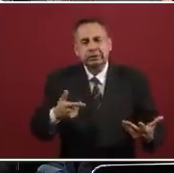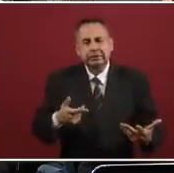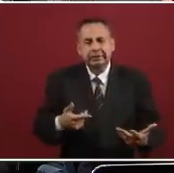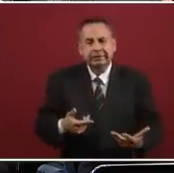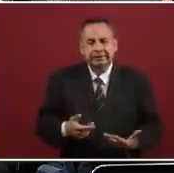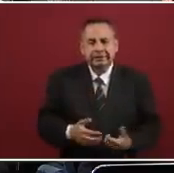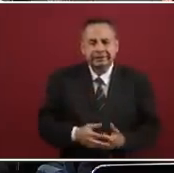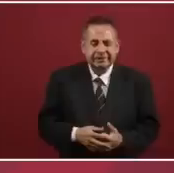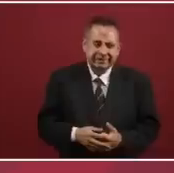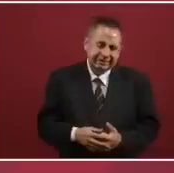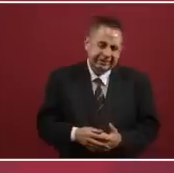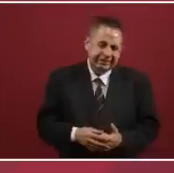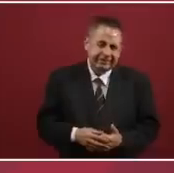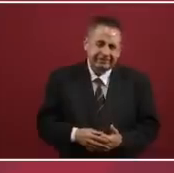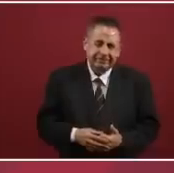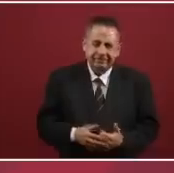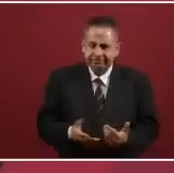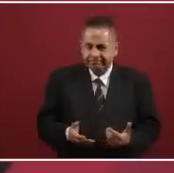Ese es